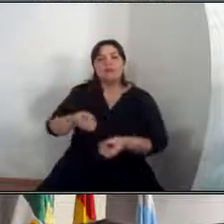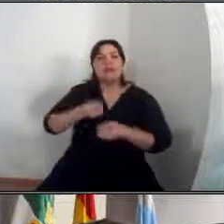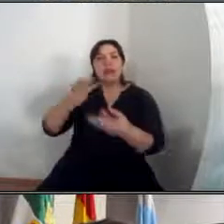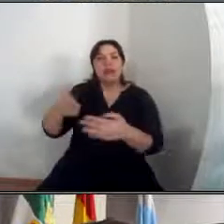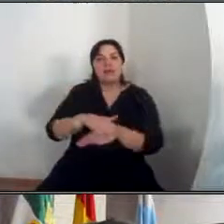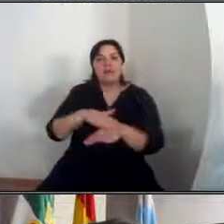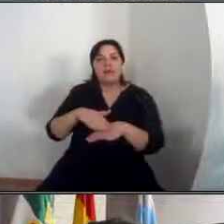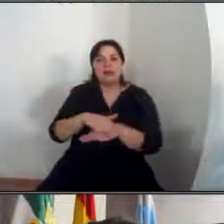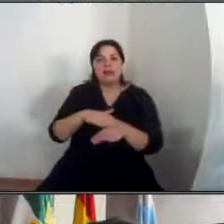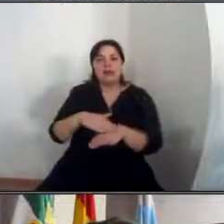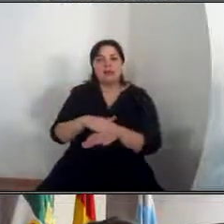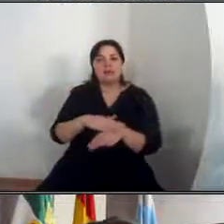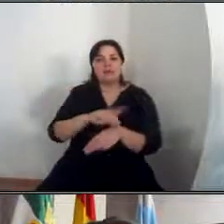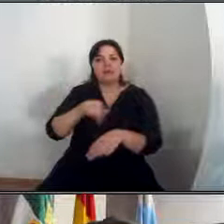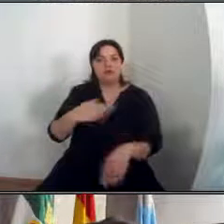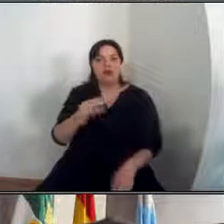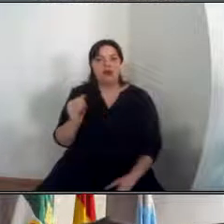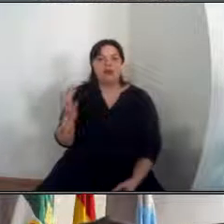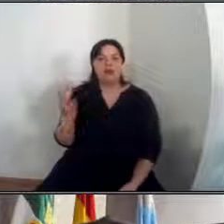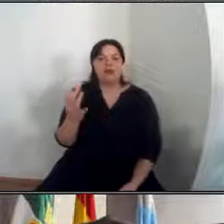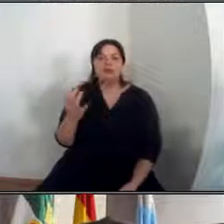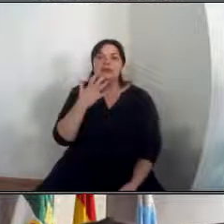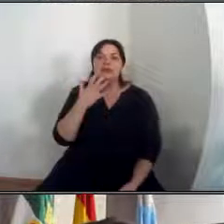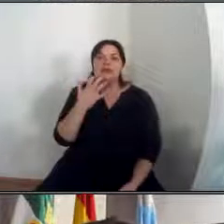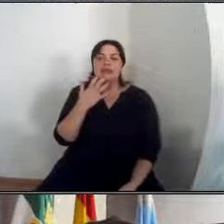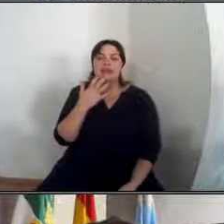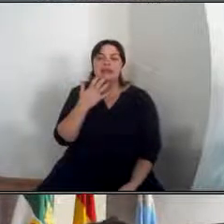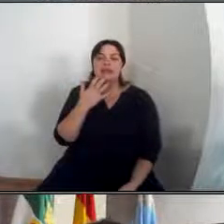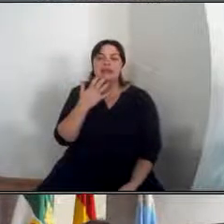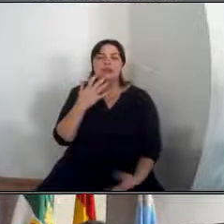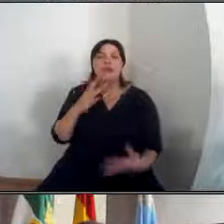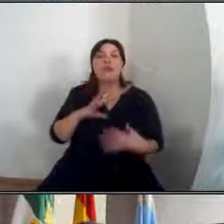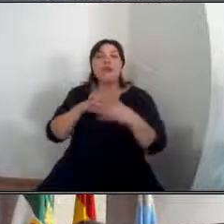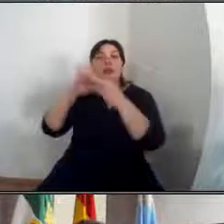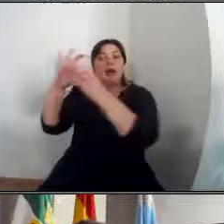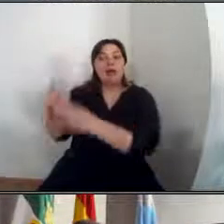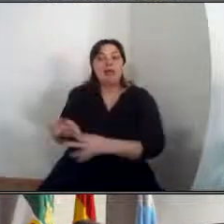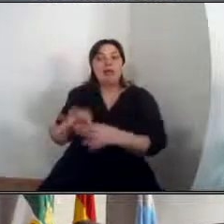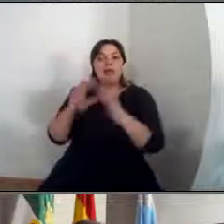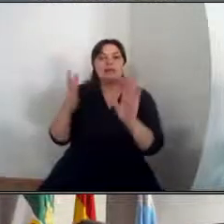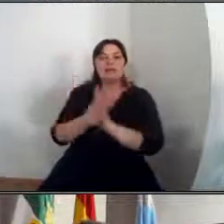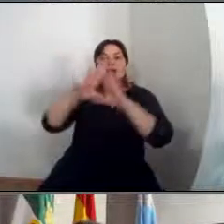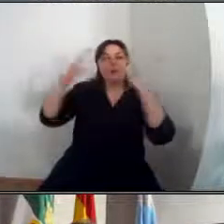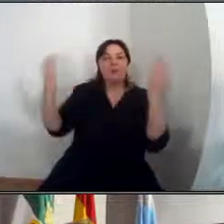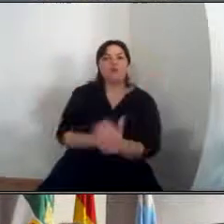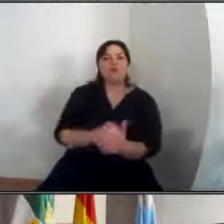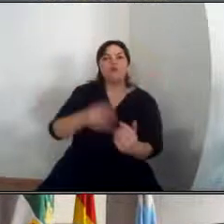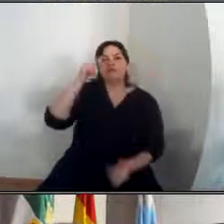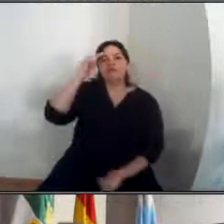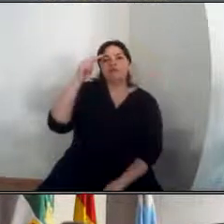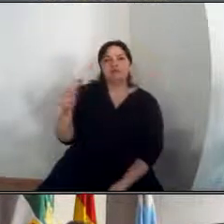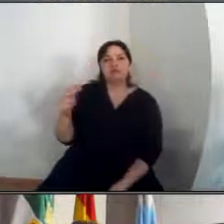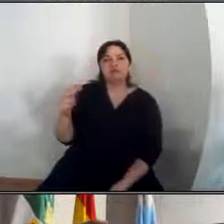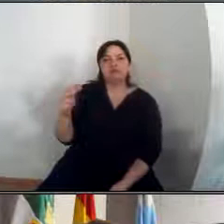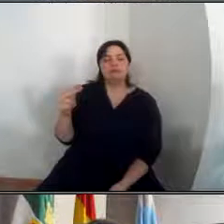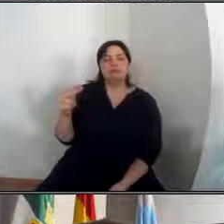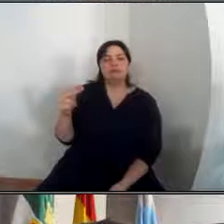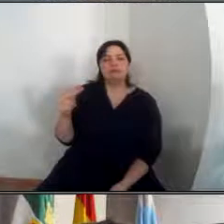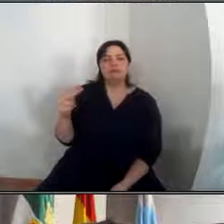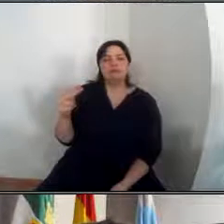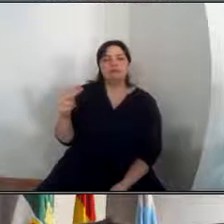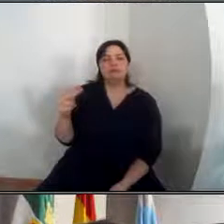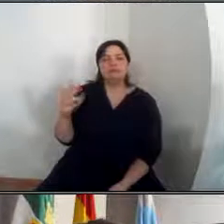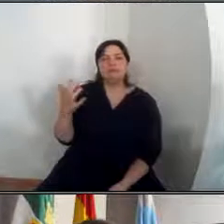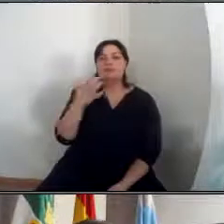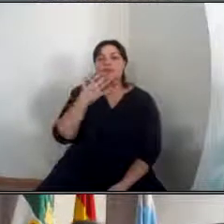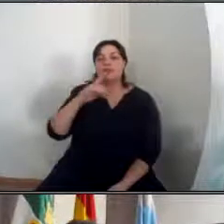que cuando hay una clara unidad, el mundo nos respeta. Y cuando vamos